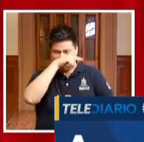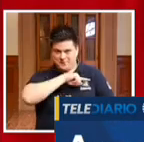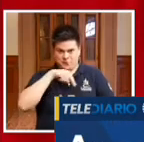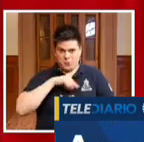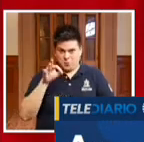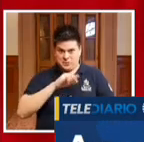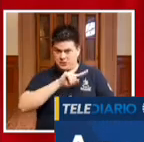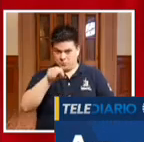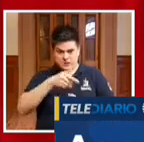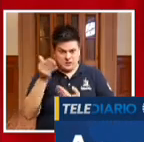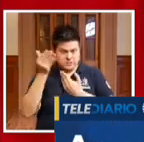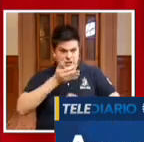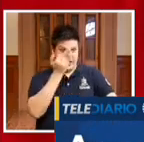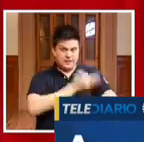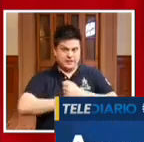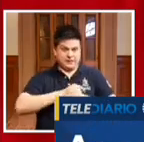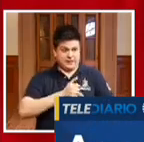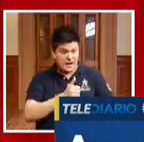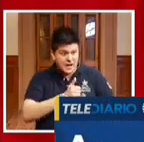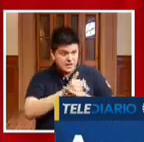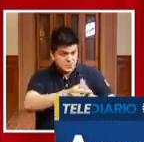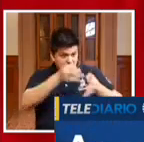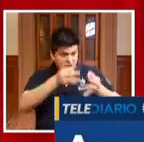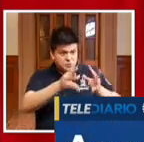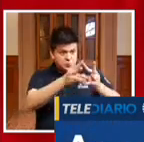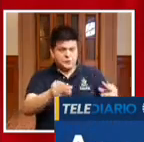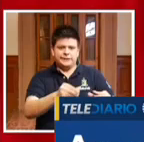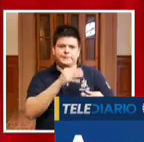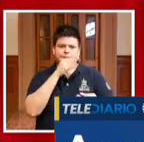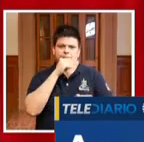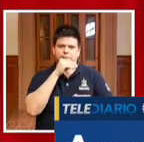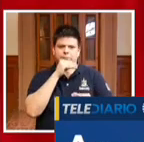una manera más contundente.